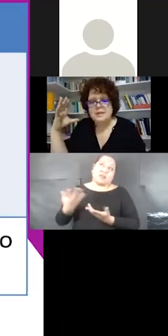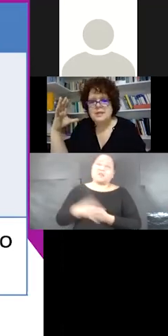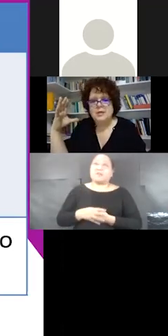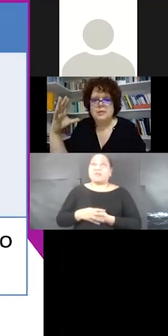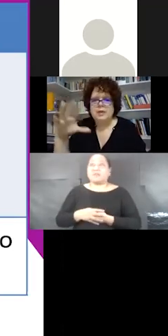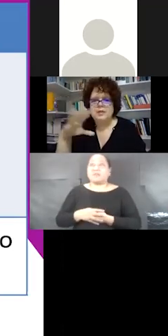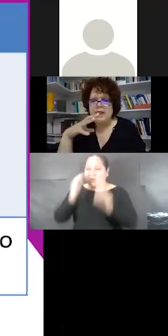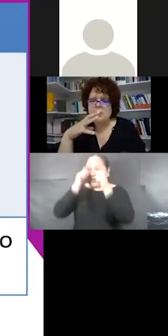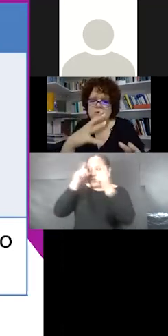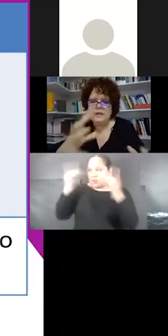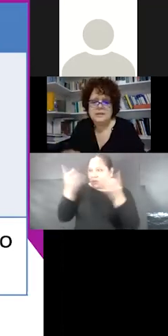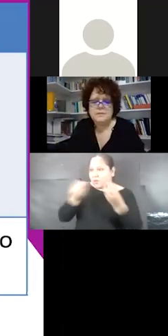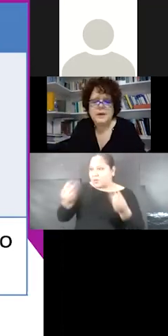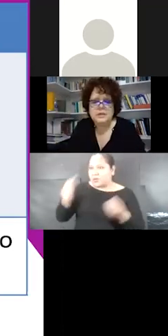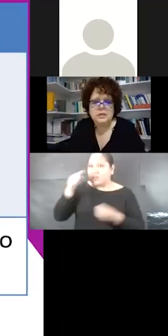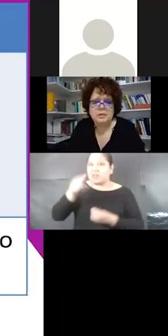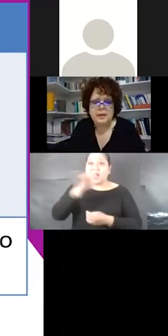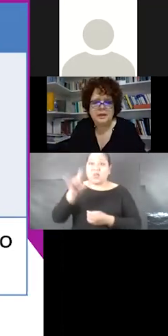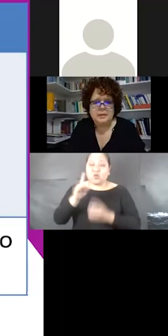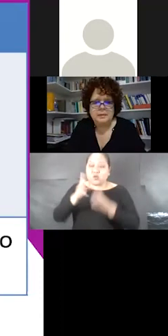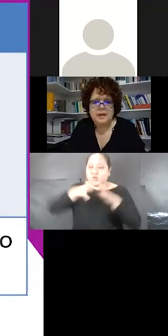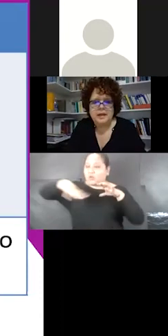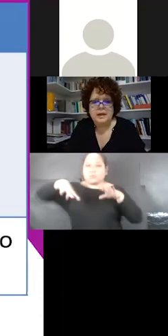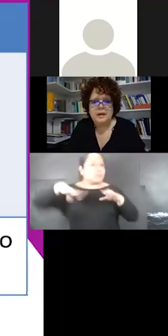la atención, porque es el uso del espacio